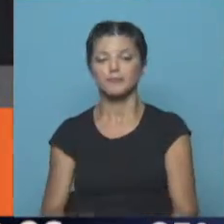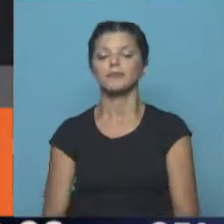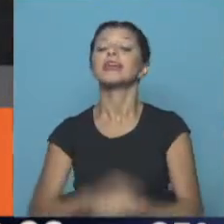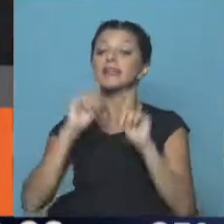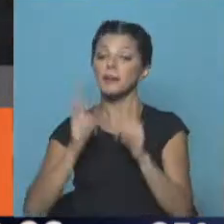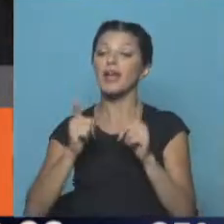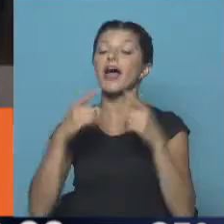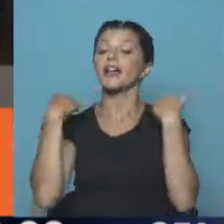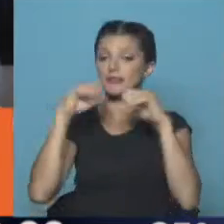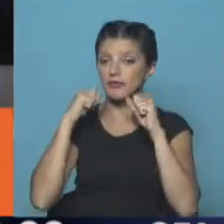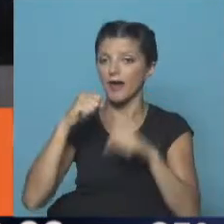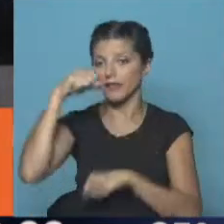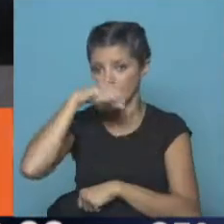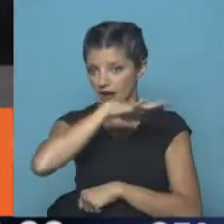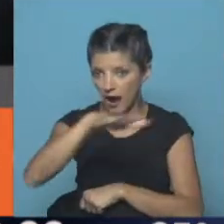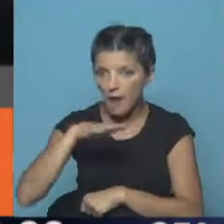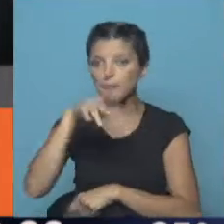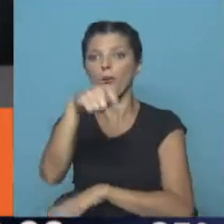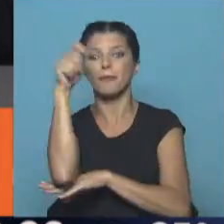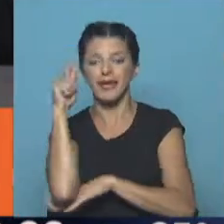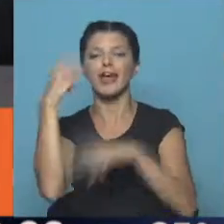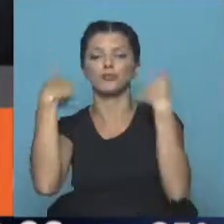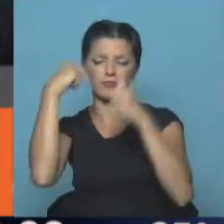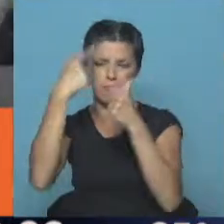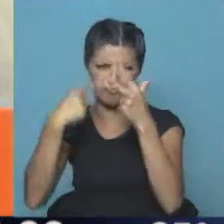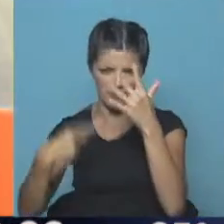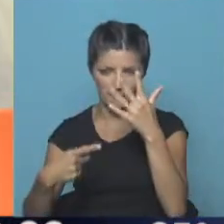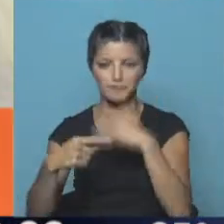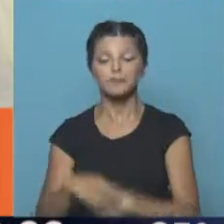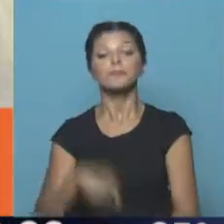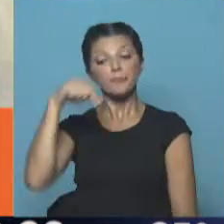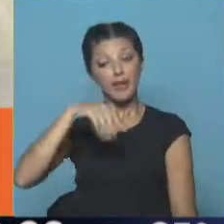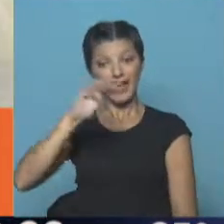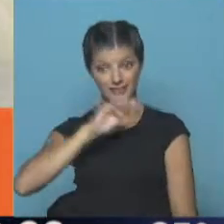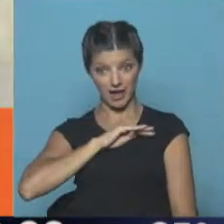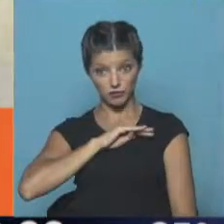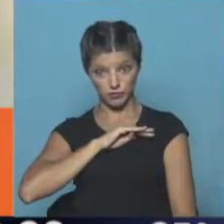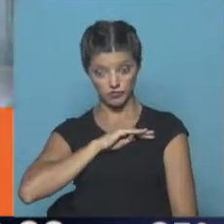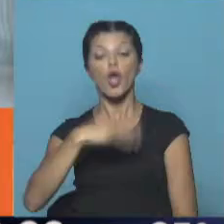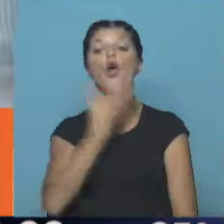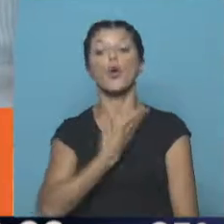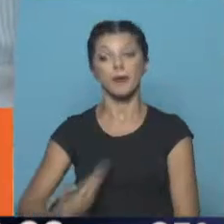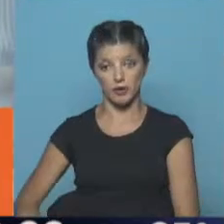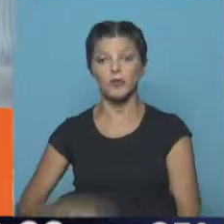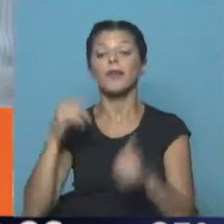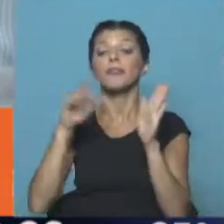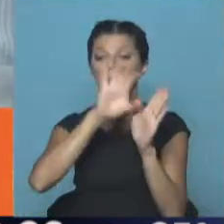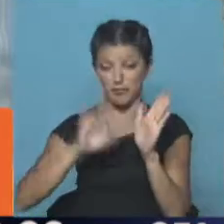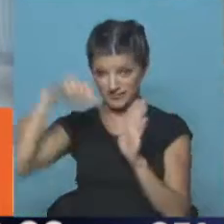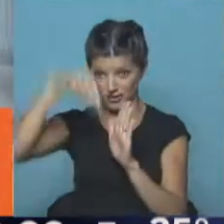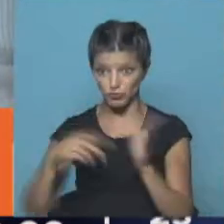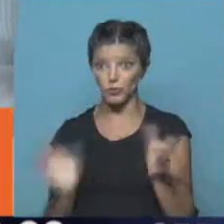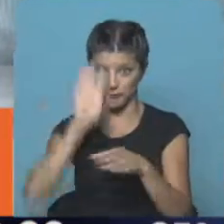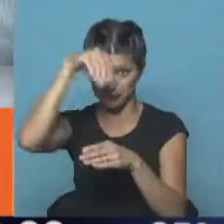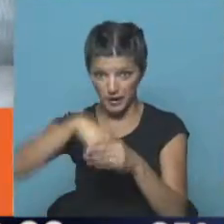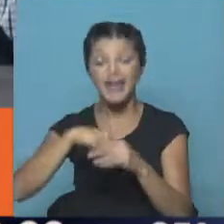actividades agropecuarias, pesqueras y de turismo. Al acto de lanzamiento del proyecto Patagonia asistieron los gobernadores de las provincias del sur y el ministro